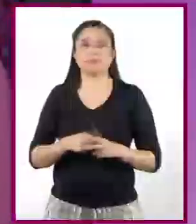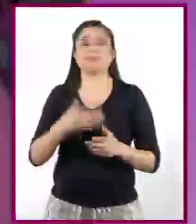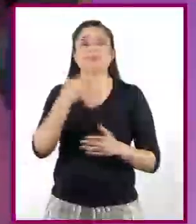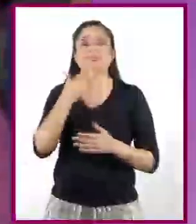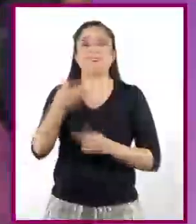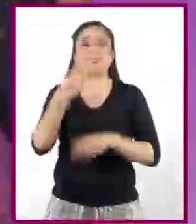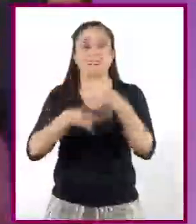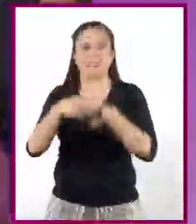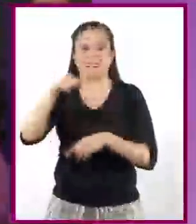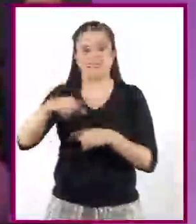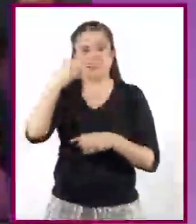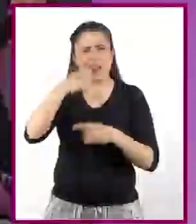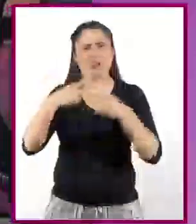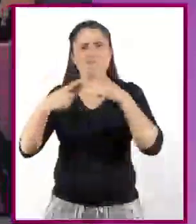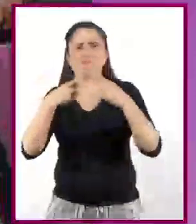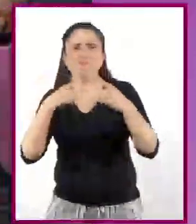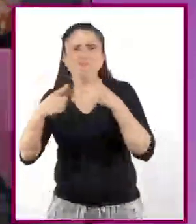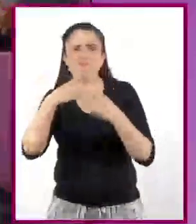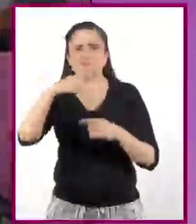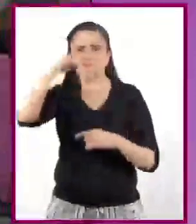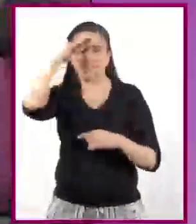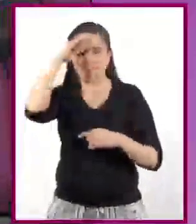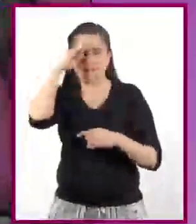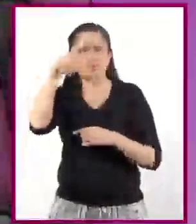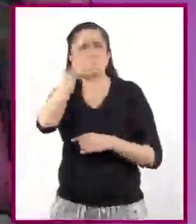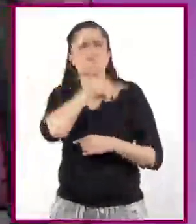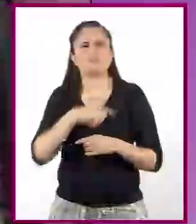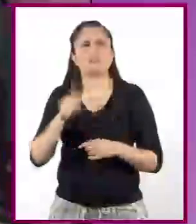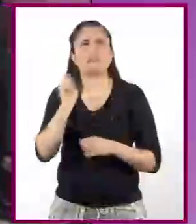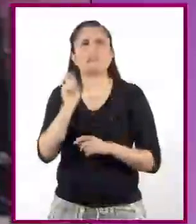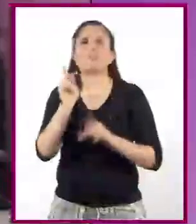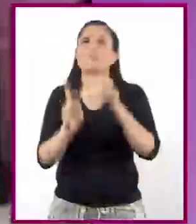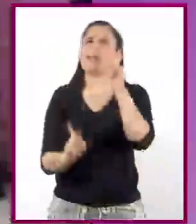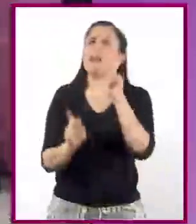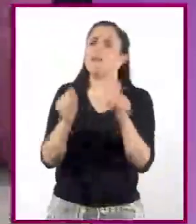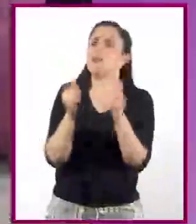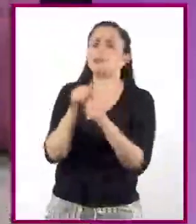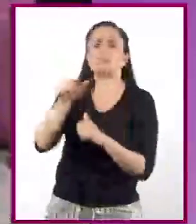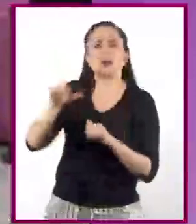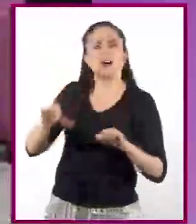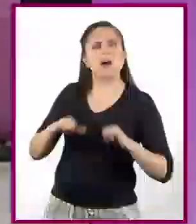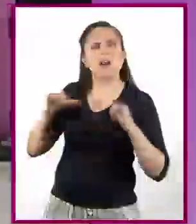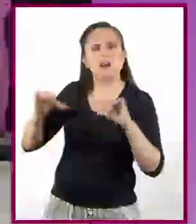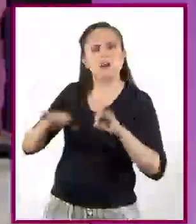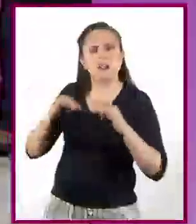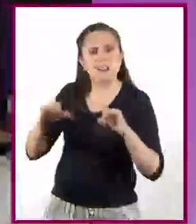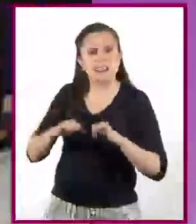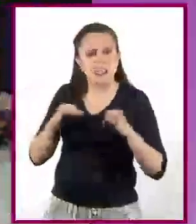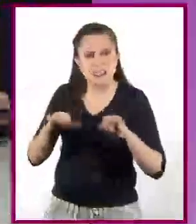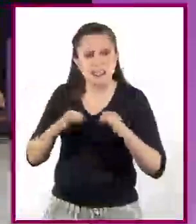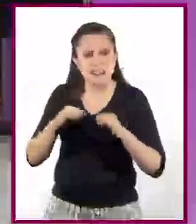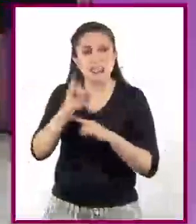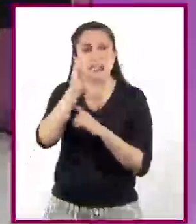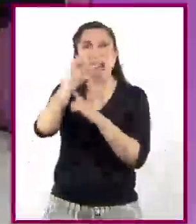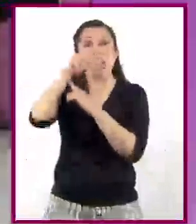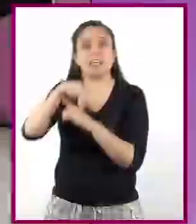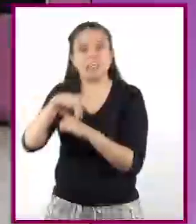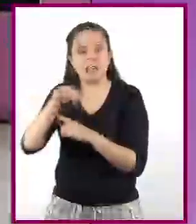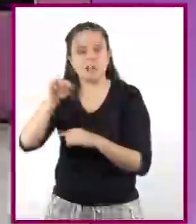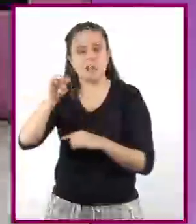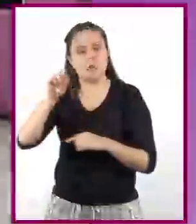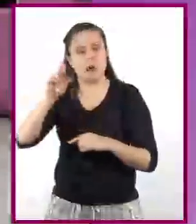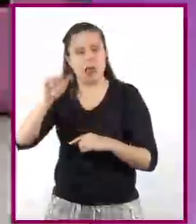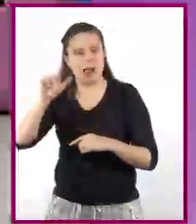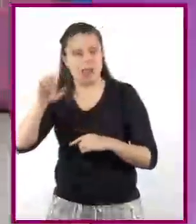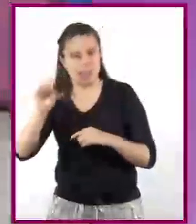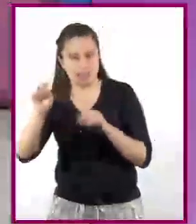Bienvenidos a este espacio de diálogo y reflexión, donde platicaremos con adolescentes morales. En este programa